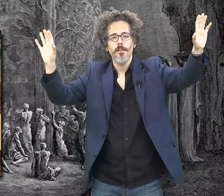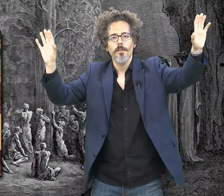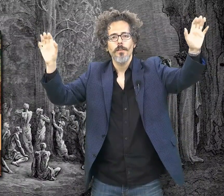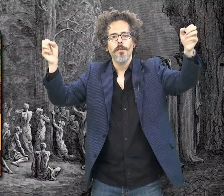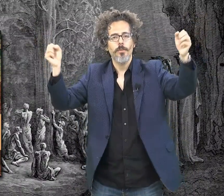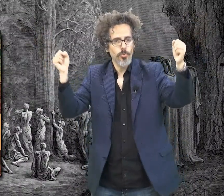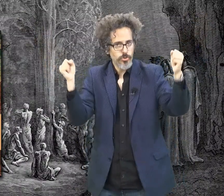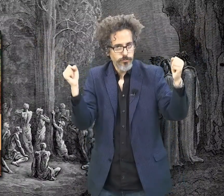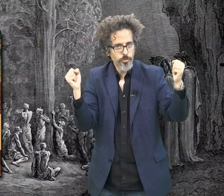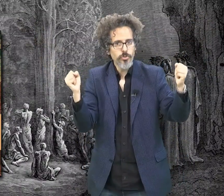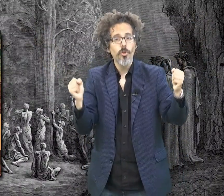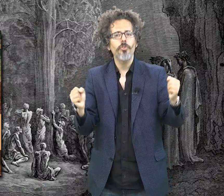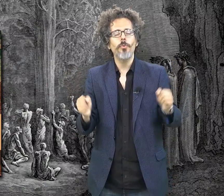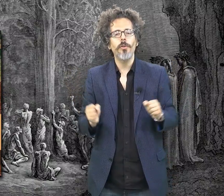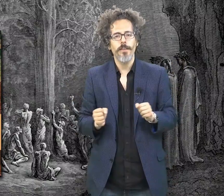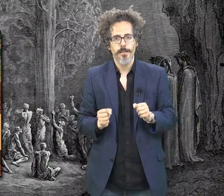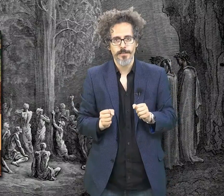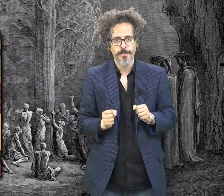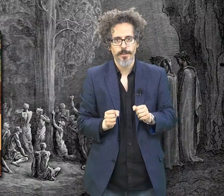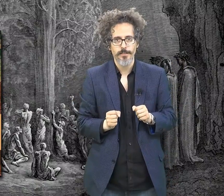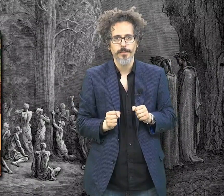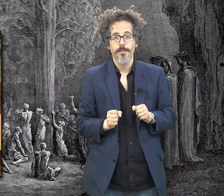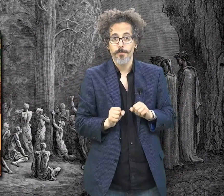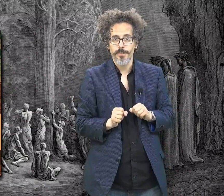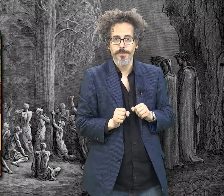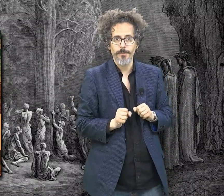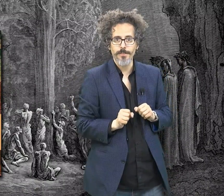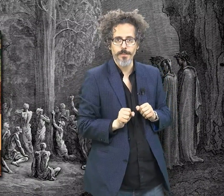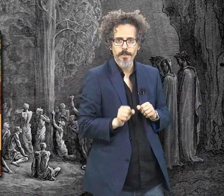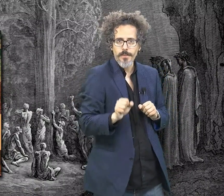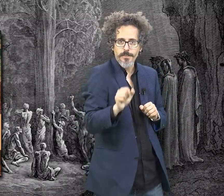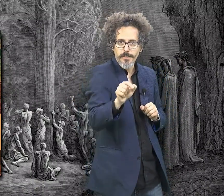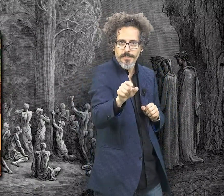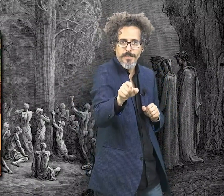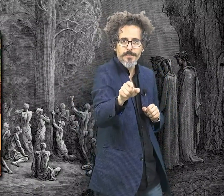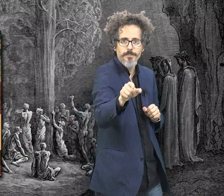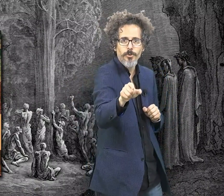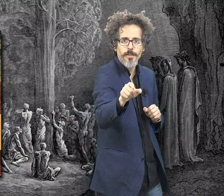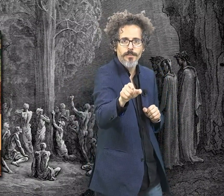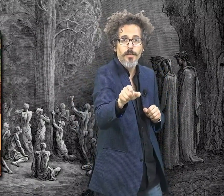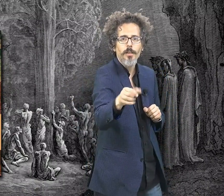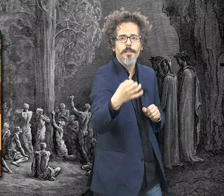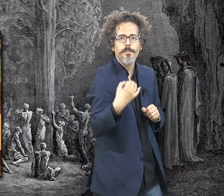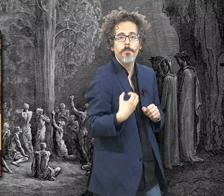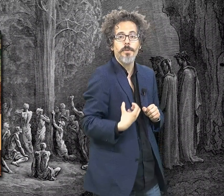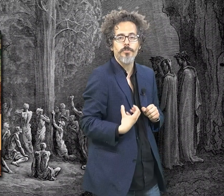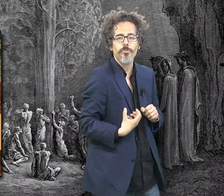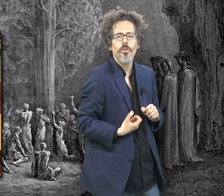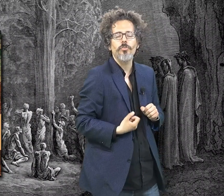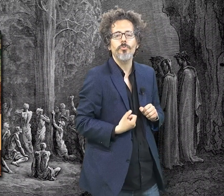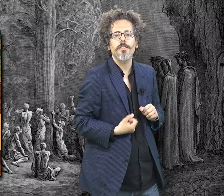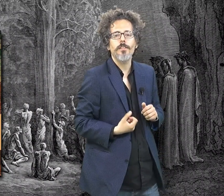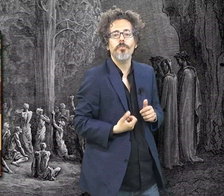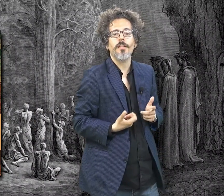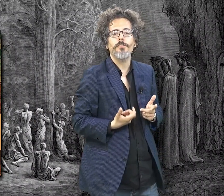árboles que cuyos frutos no pueden alcanzar precisamente se les está haciendo ver que están